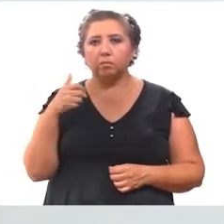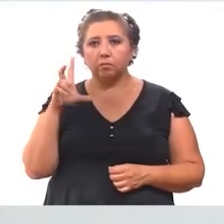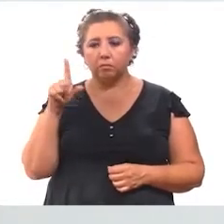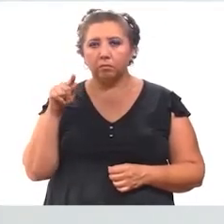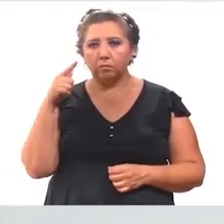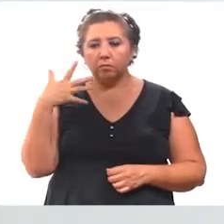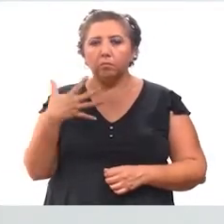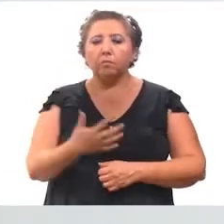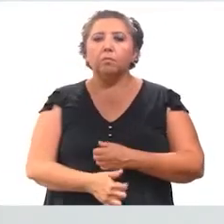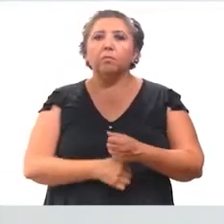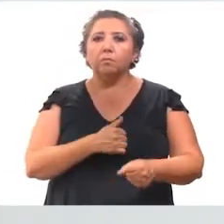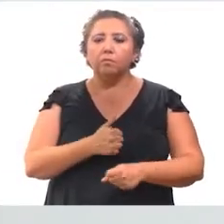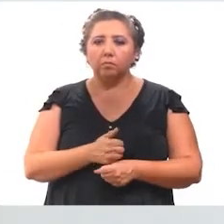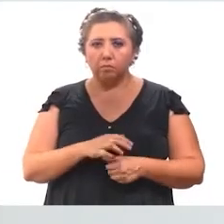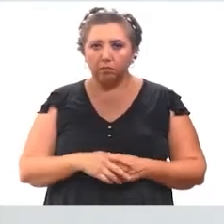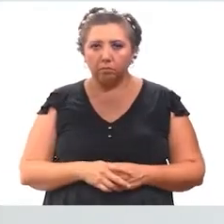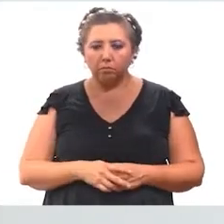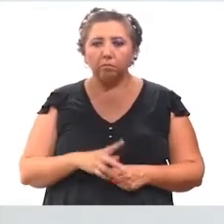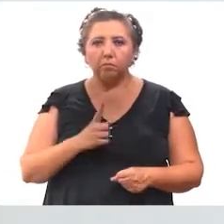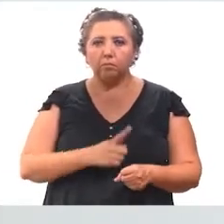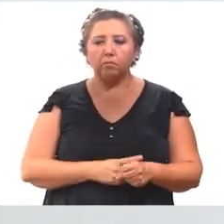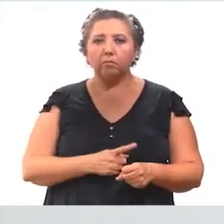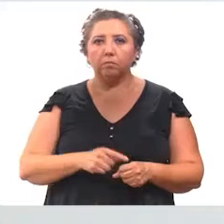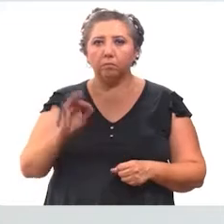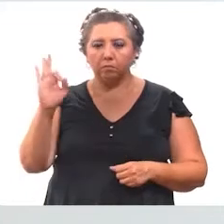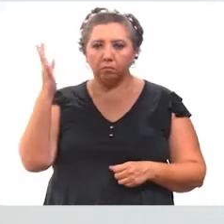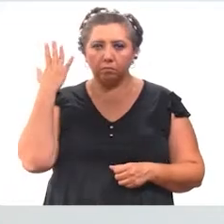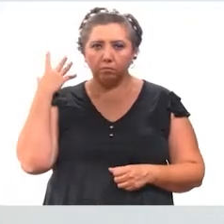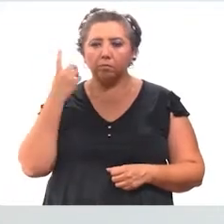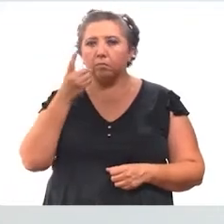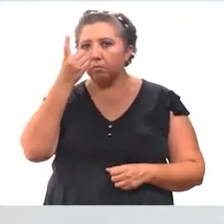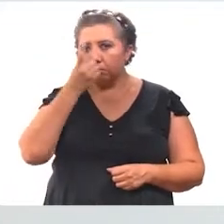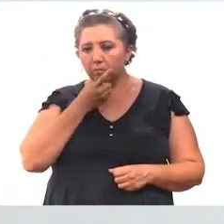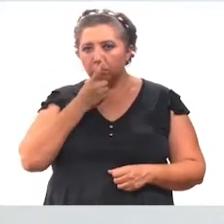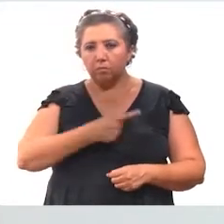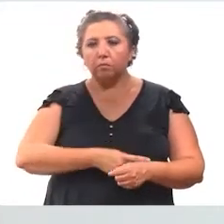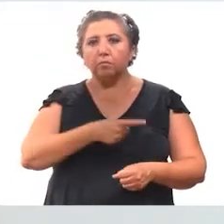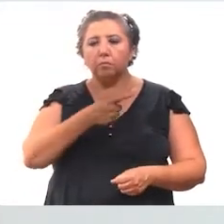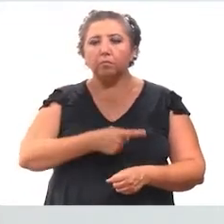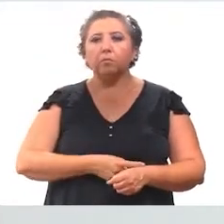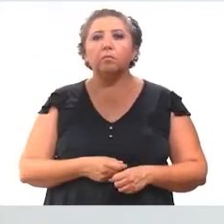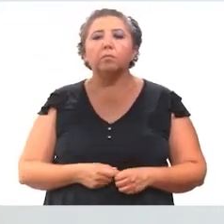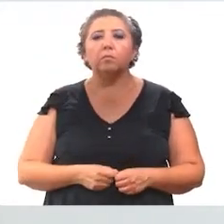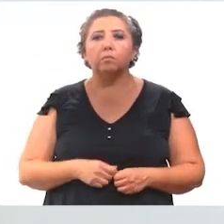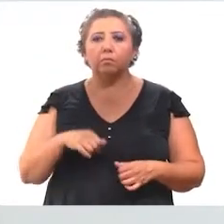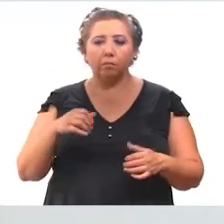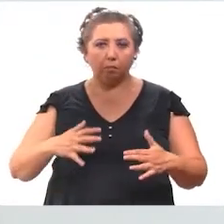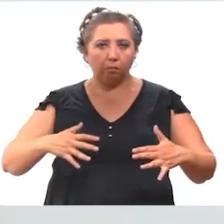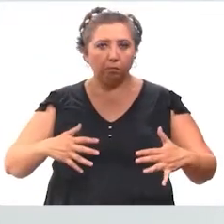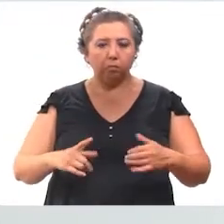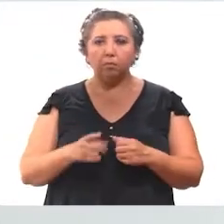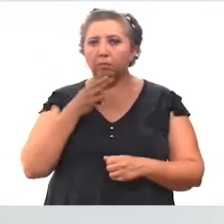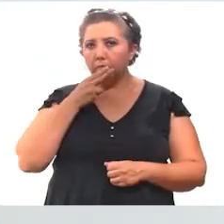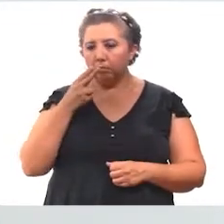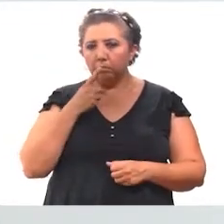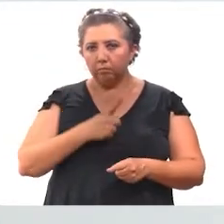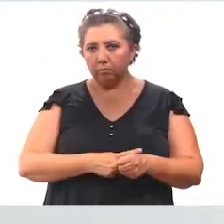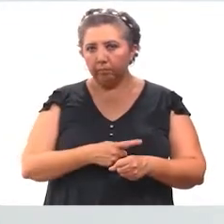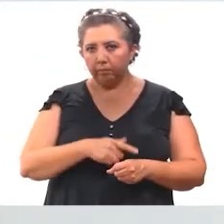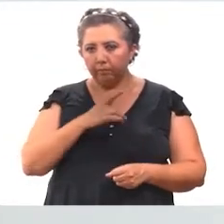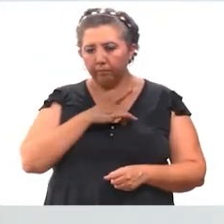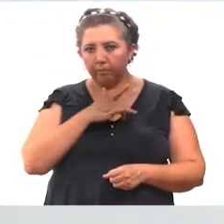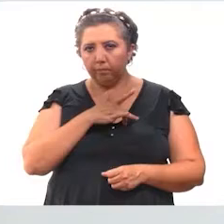a 75 años. Sus principales enfermedades fueron diabetes, hipertensión arterial, obesidad, tabaquismo y